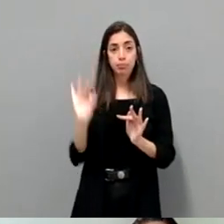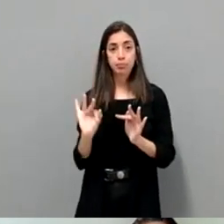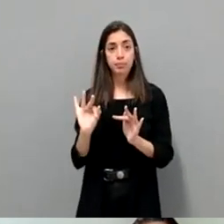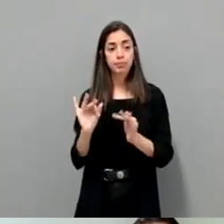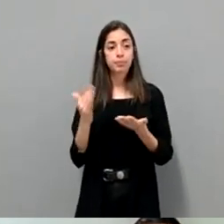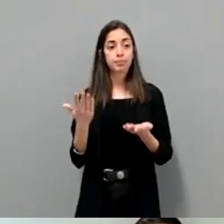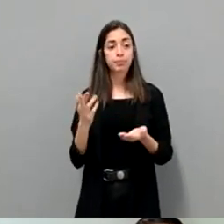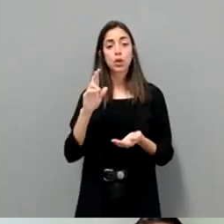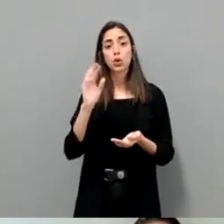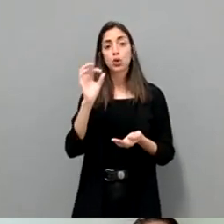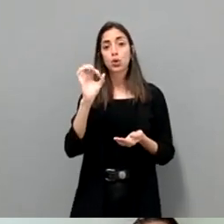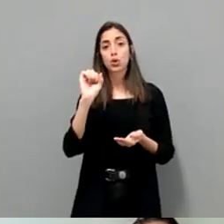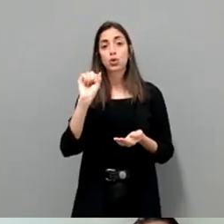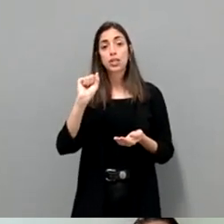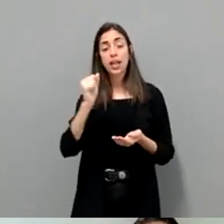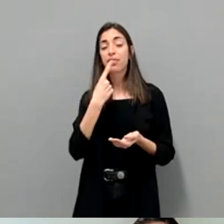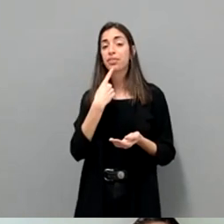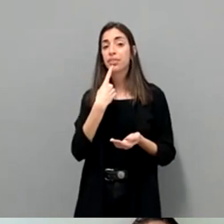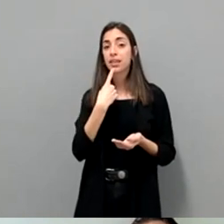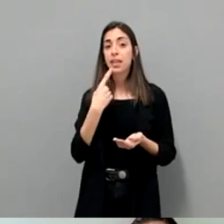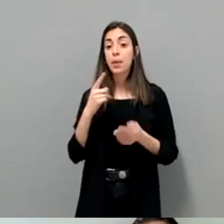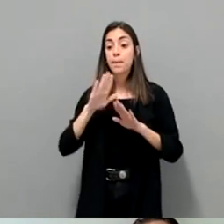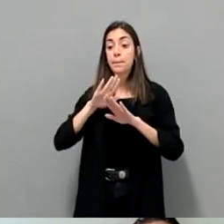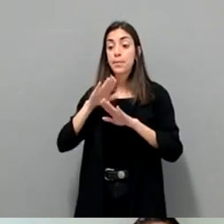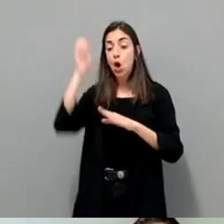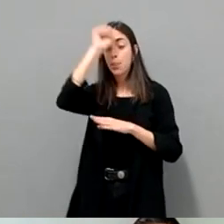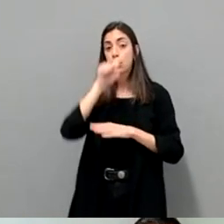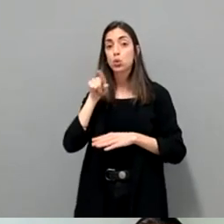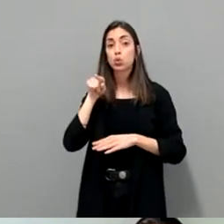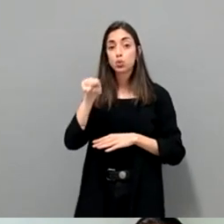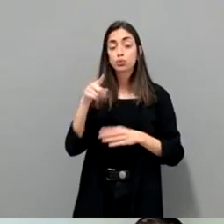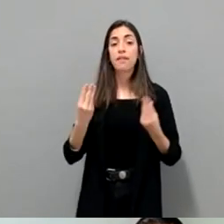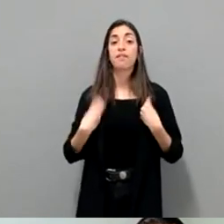Rosa nos está diciendo que para ella, vida independiente, pienso que